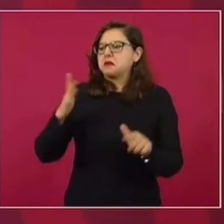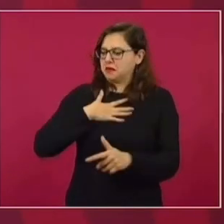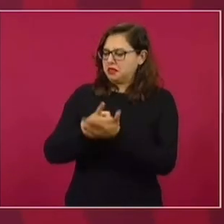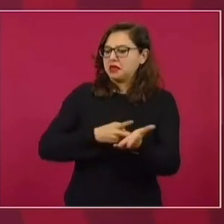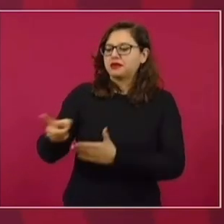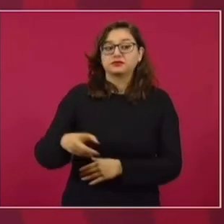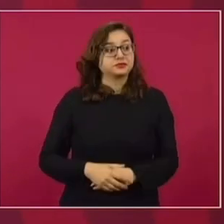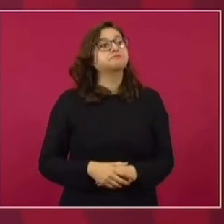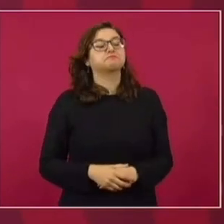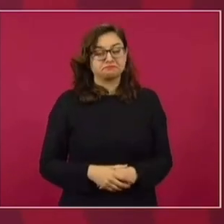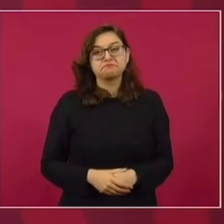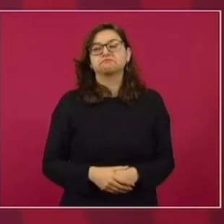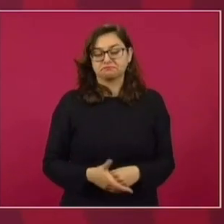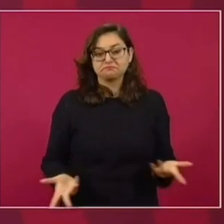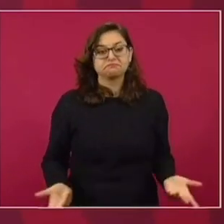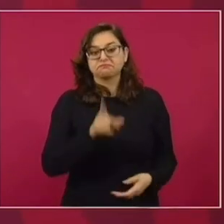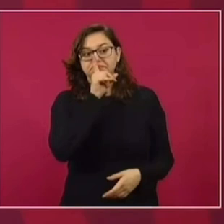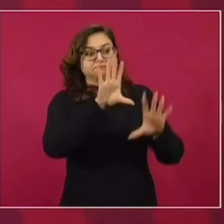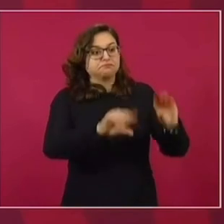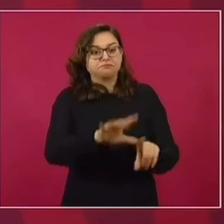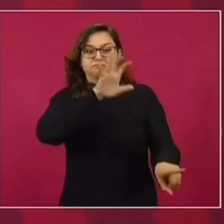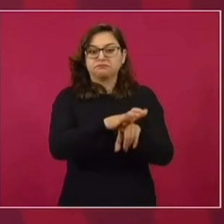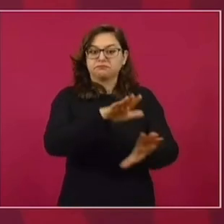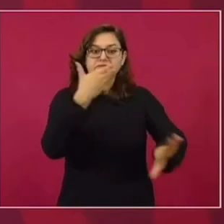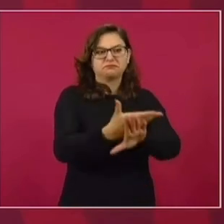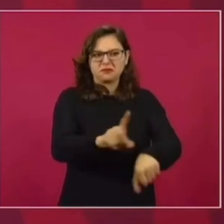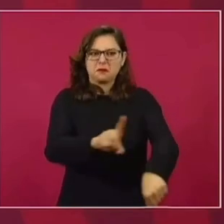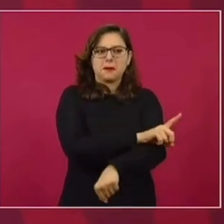libertades, no hay censura, no se persigue a nadie,